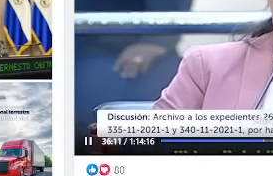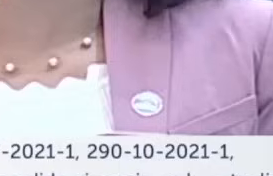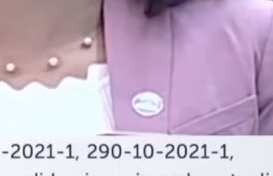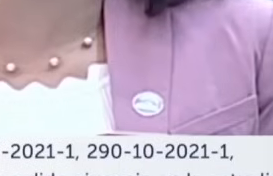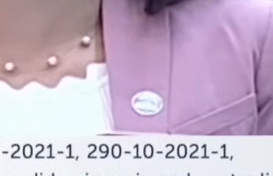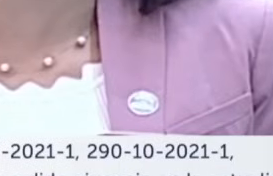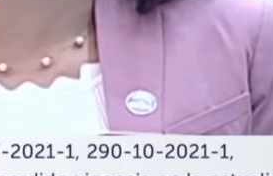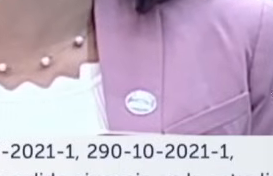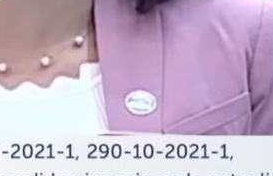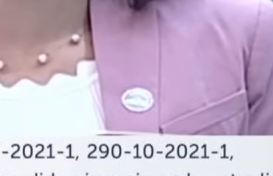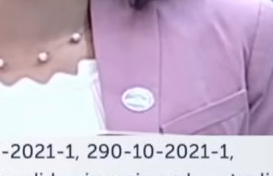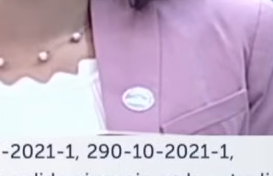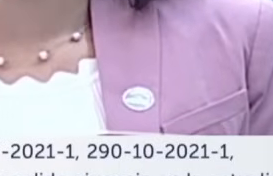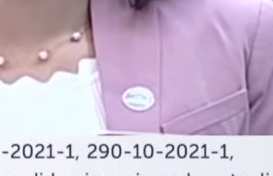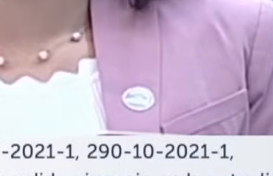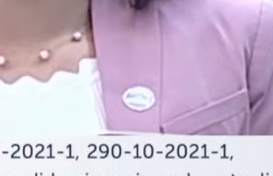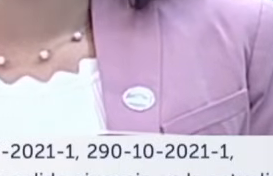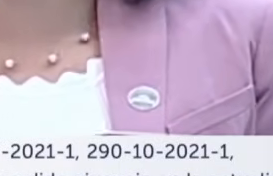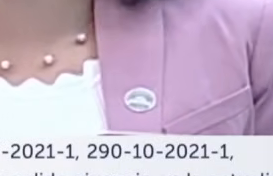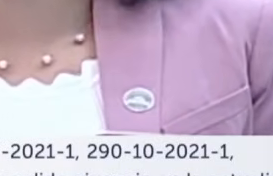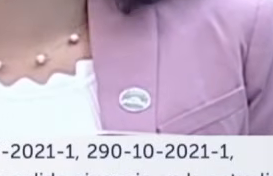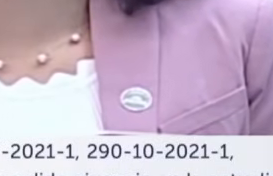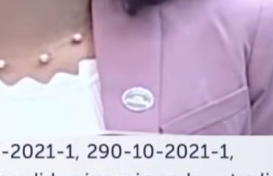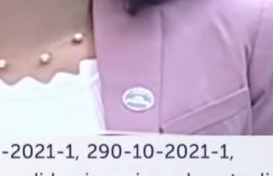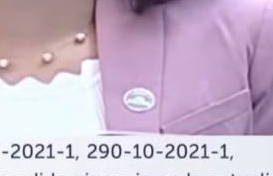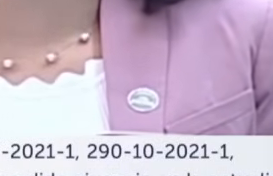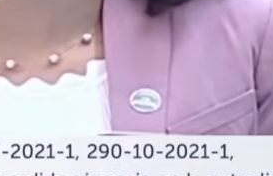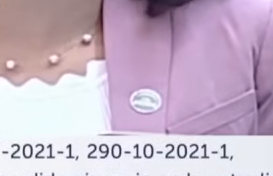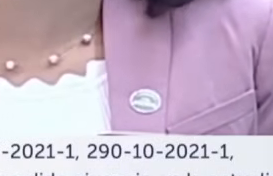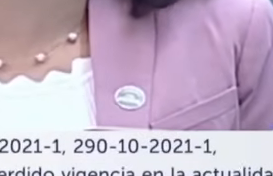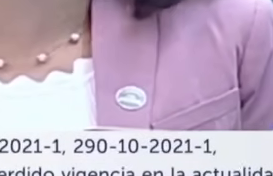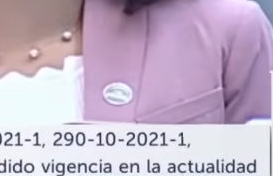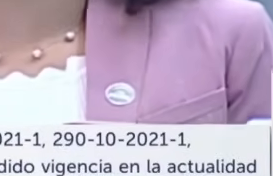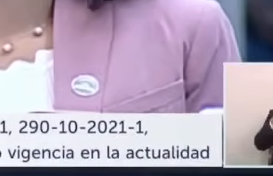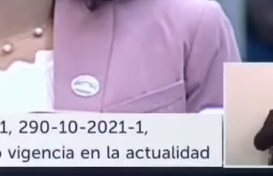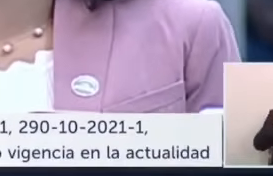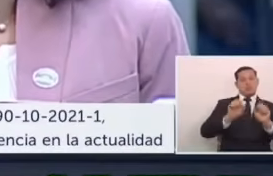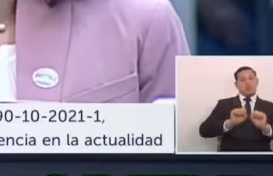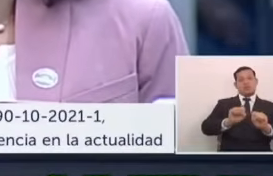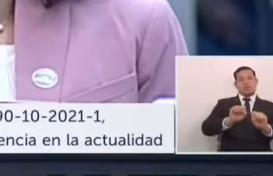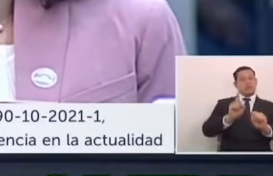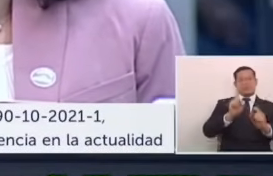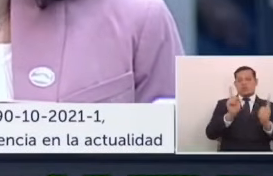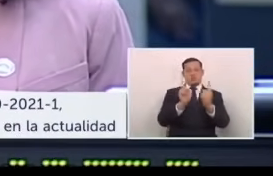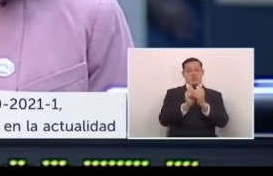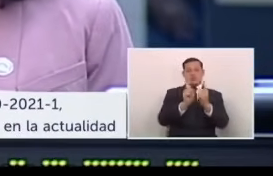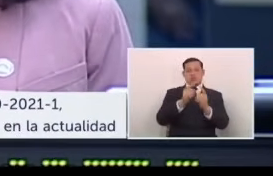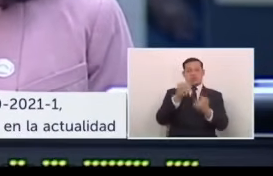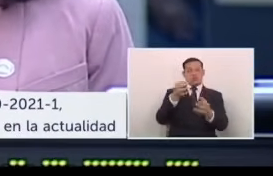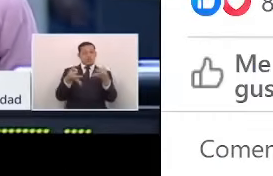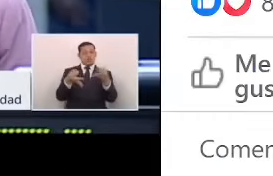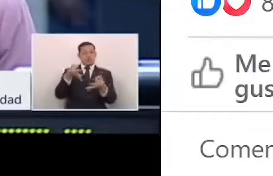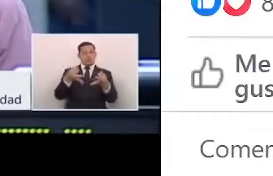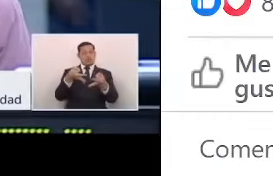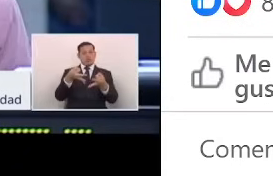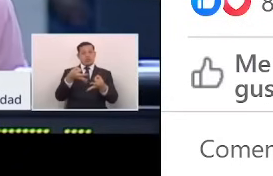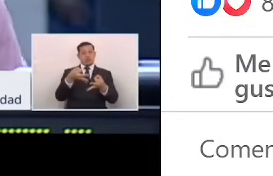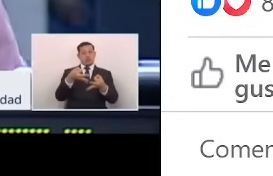Escuchada, falleció por causas naturales, pero falleció sin encontrar justicia. Es